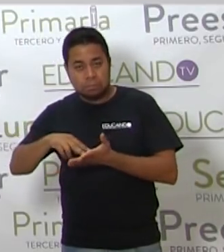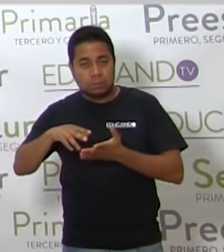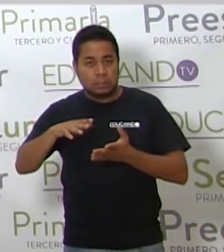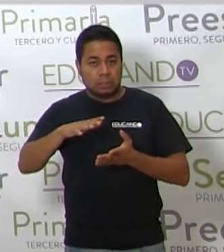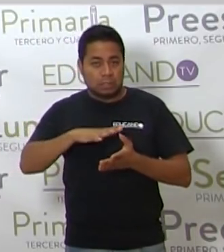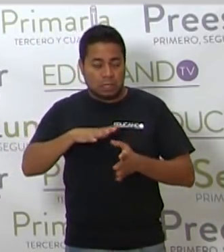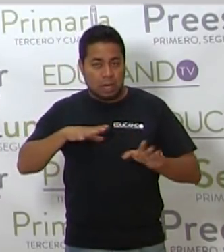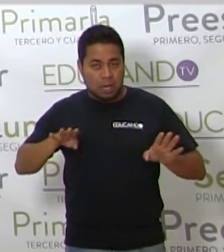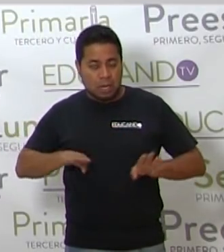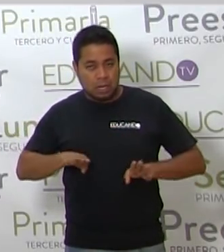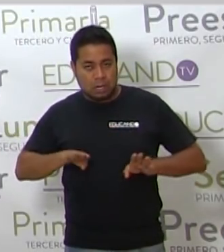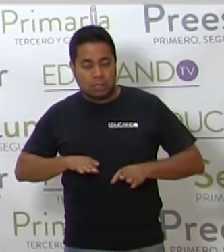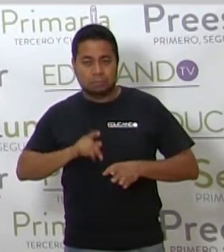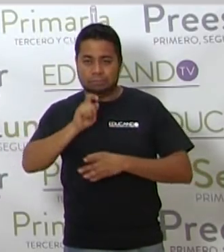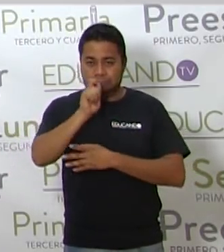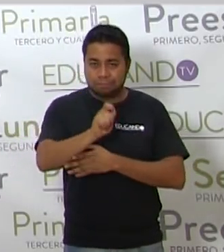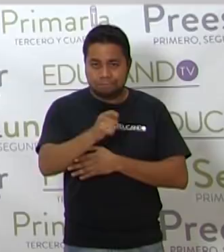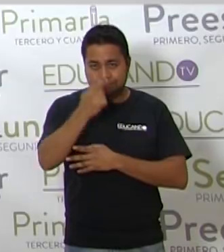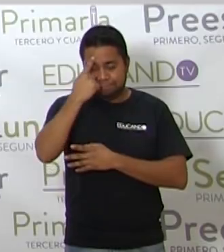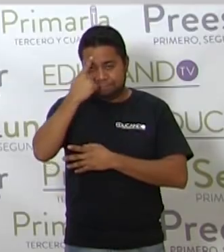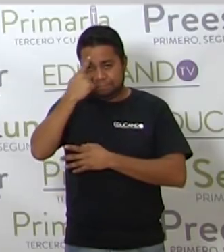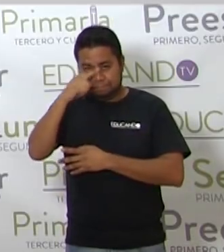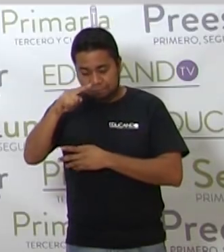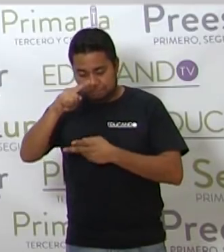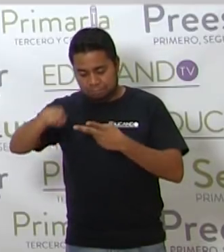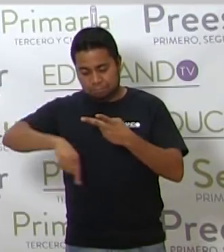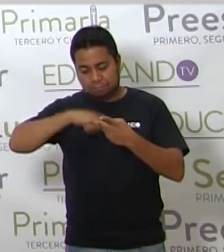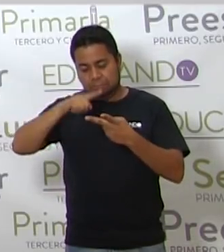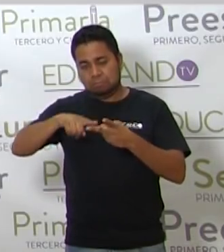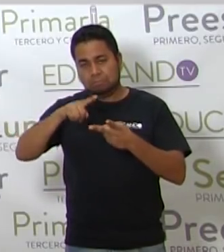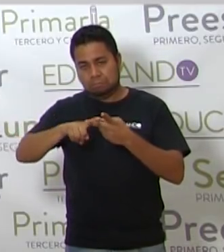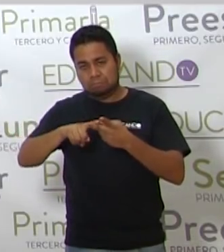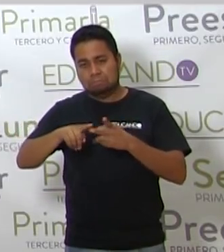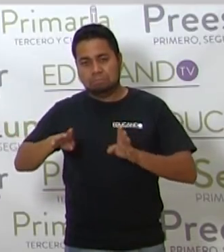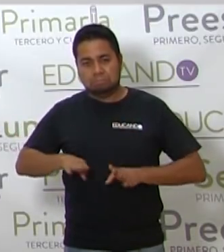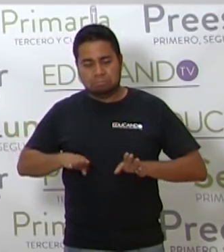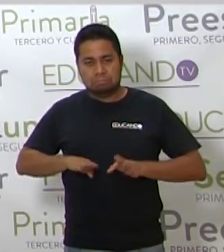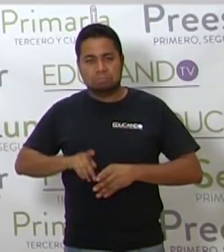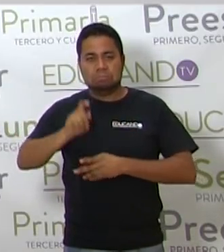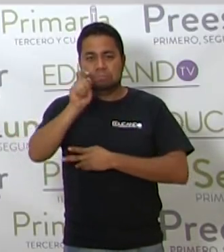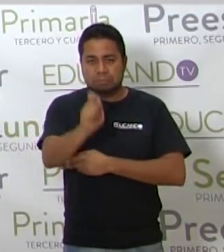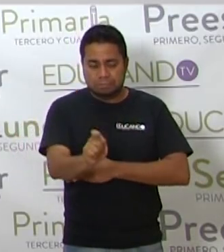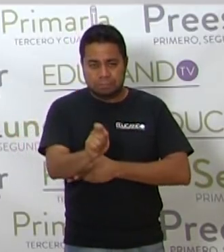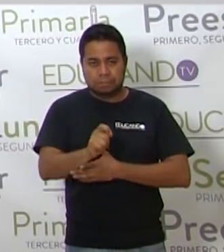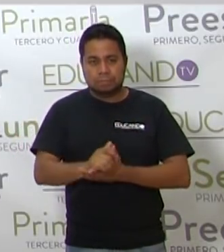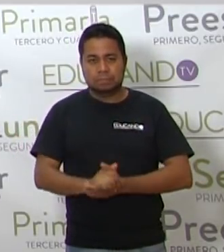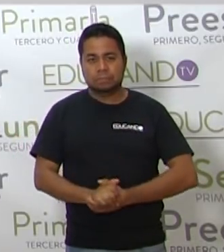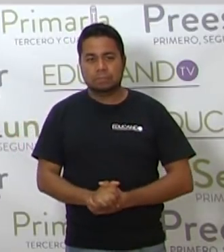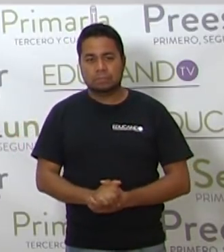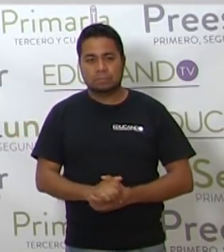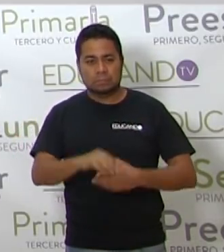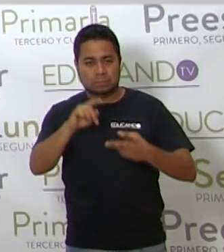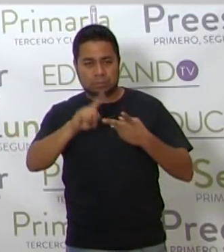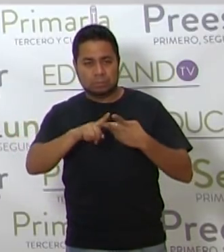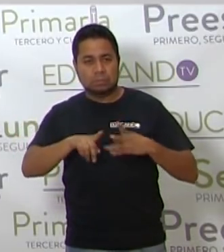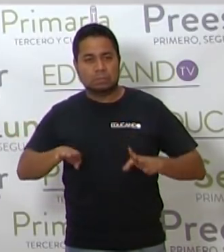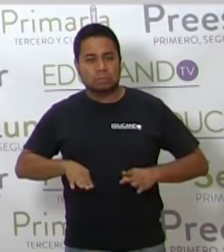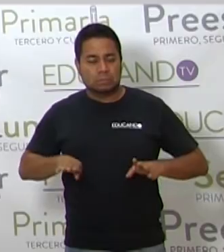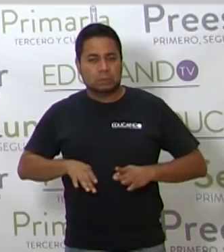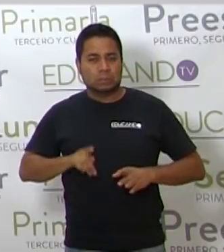característica, va a apoyar a la segunda característica. La segunda característica es la